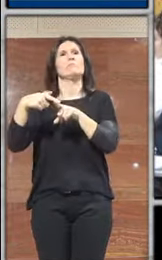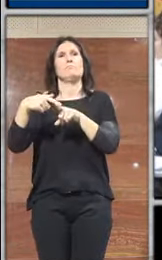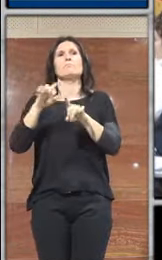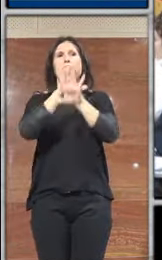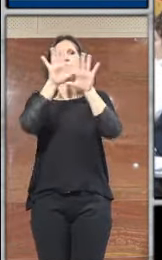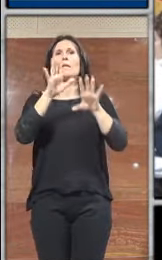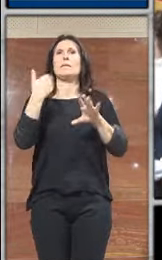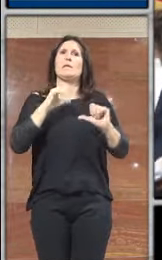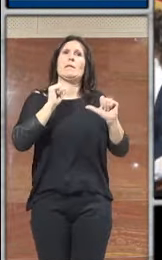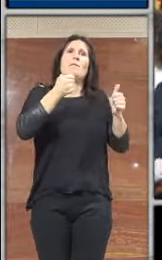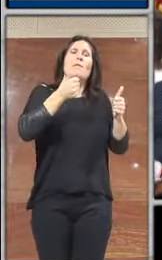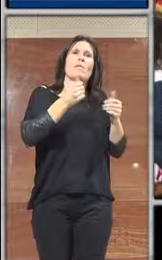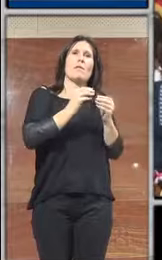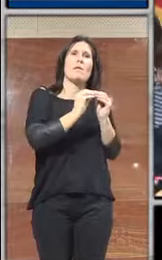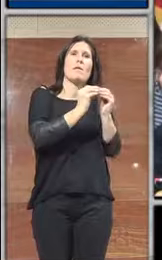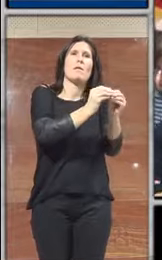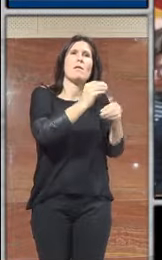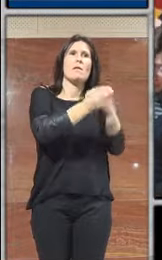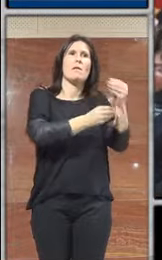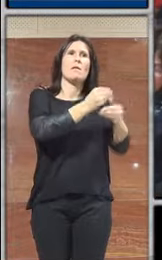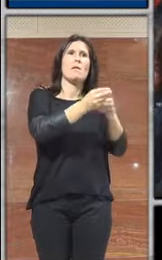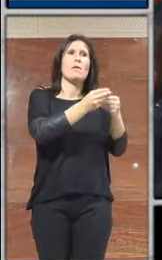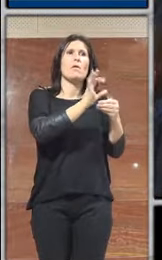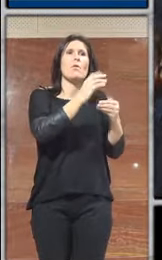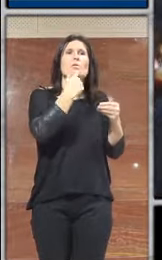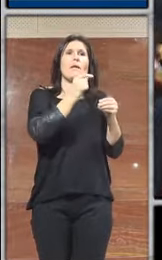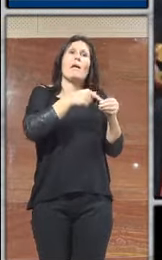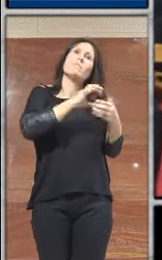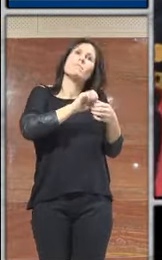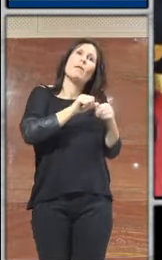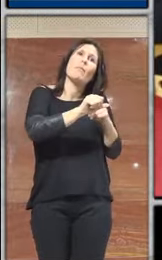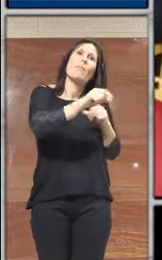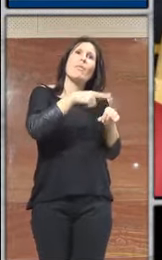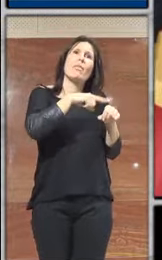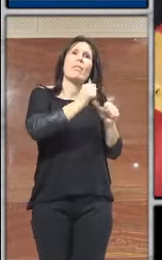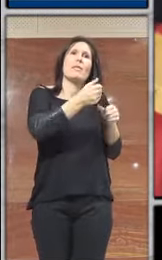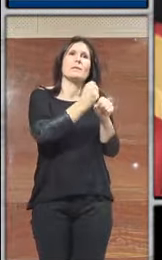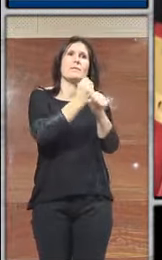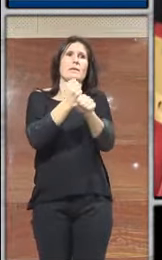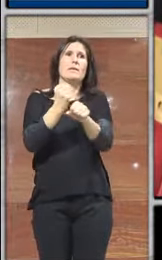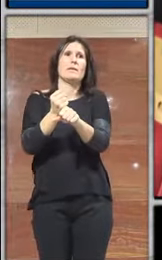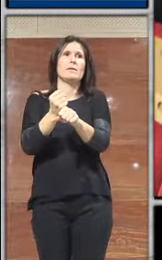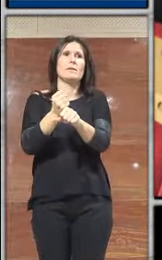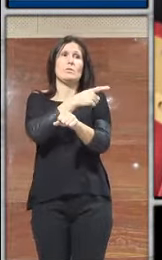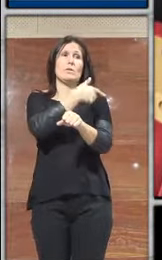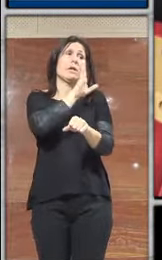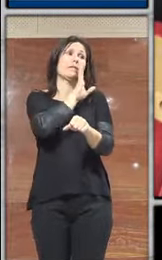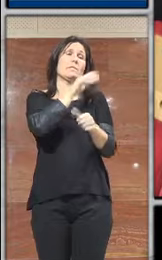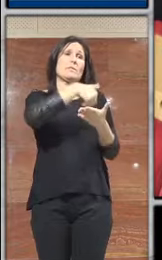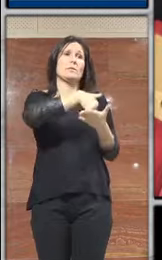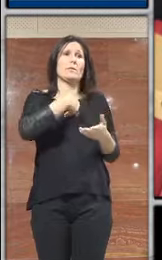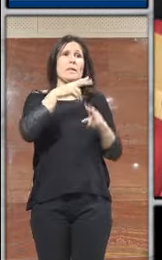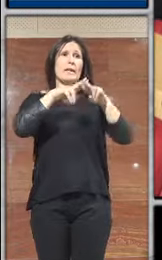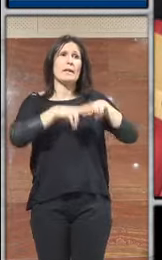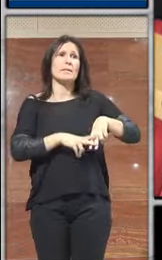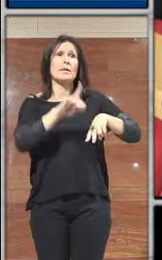ya están desarrolladas o por lo menos pueden andar por ahí que era lo que tú me pedías que revisase. Por ejemplo,